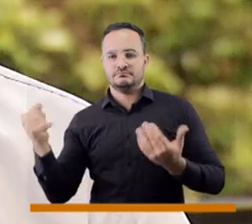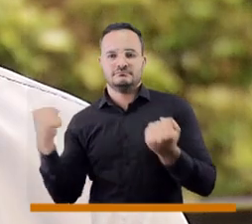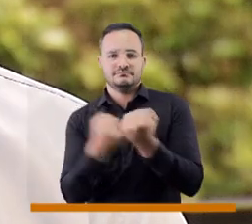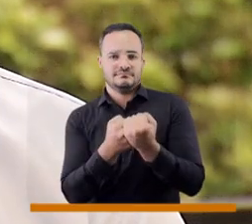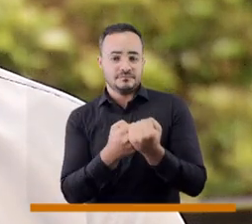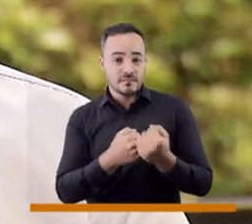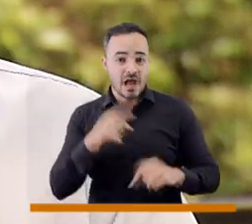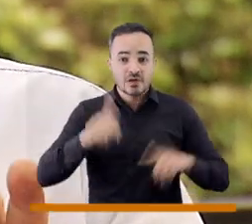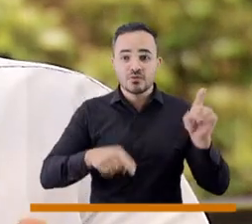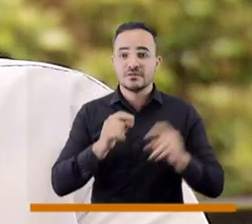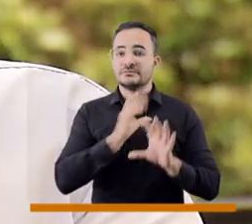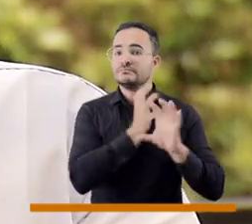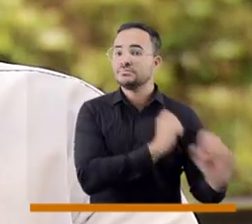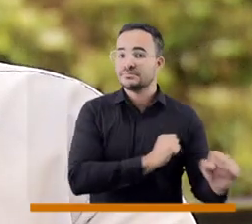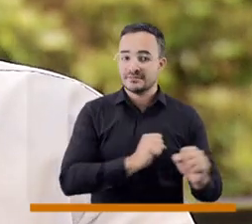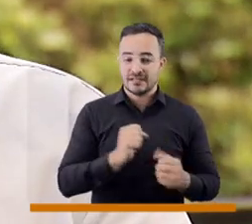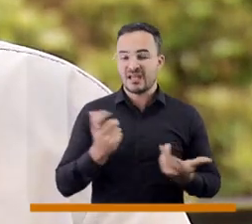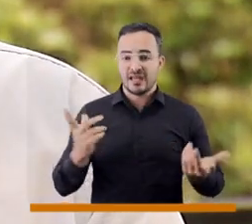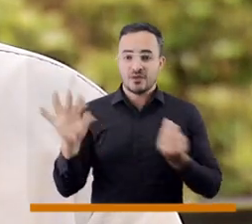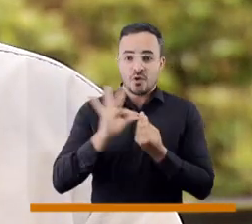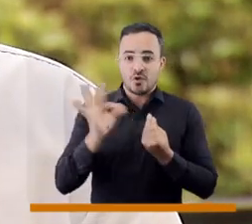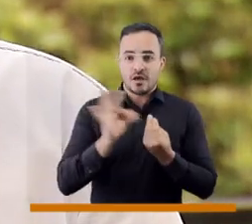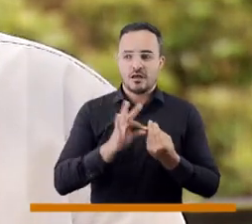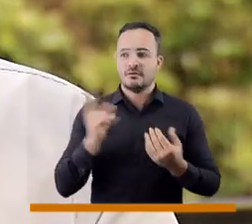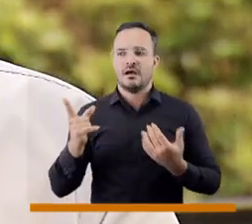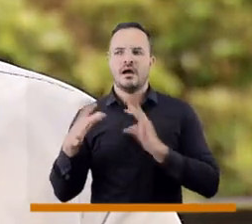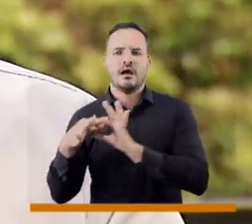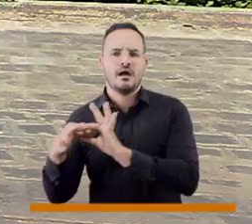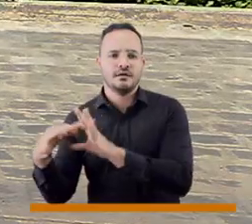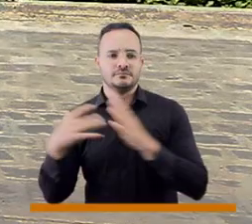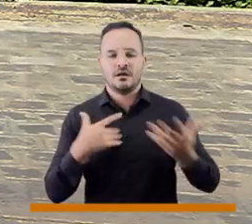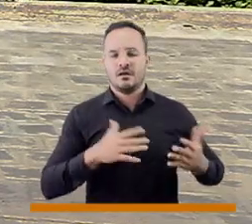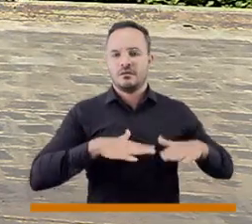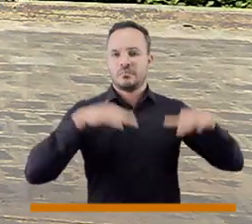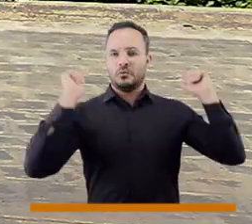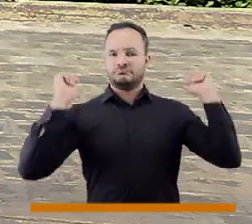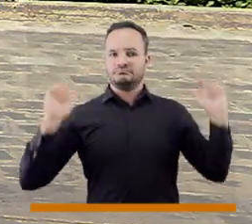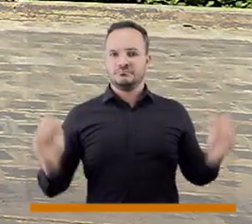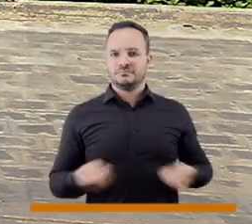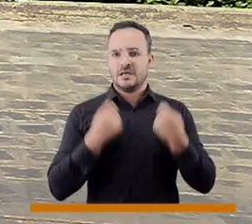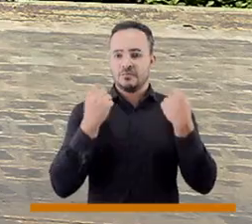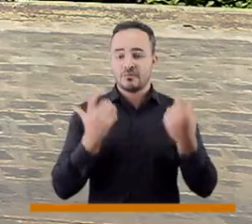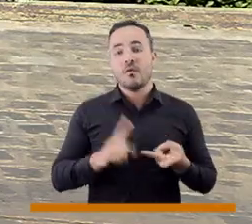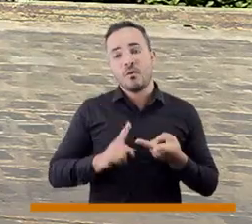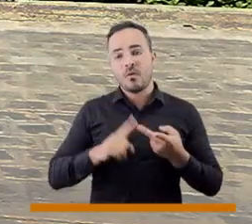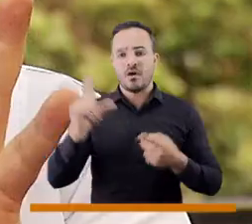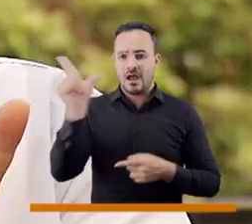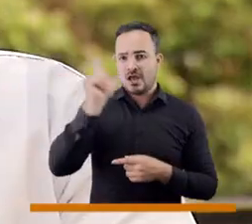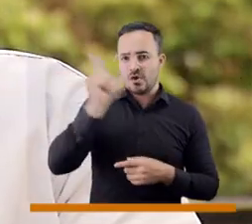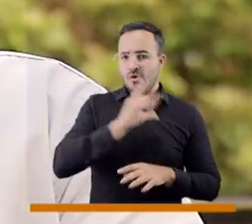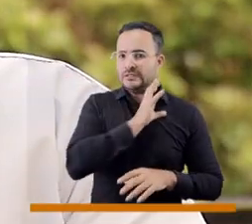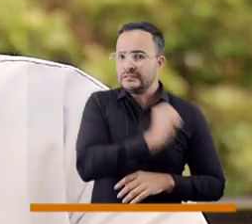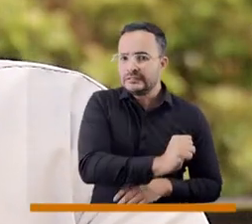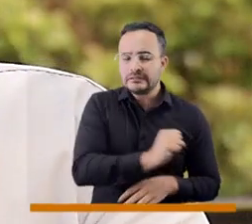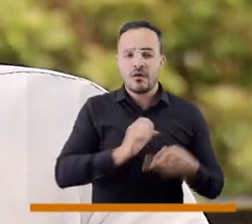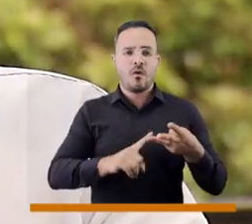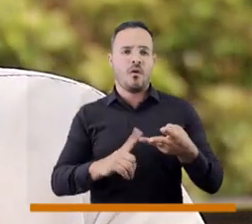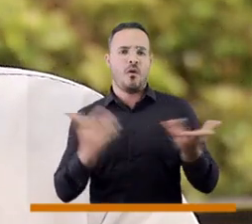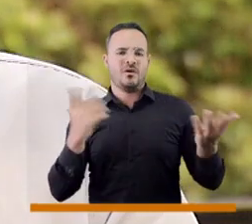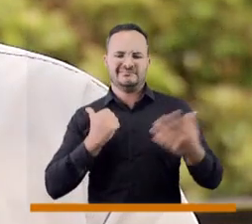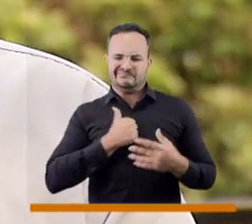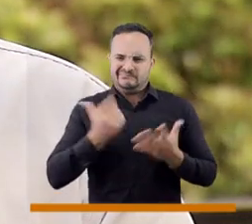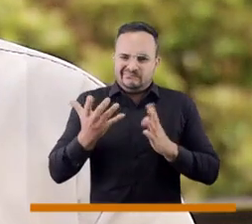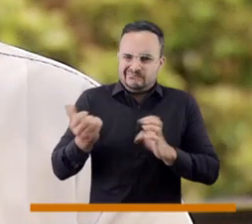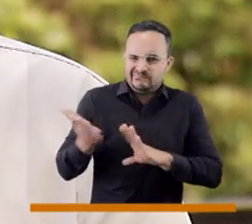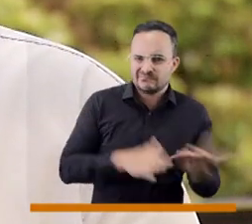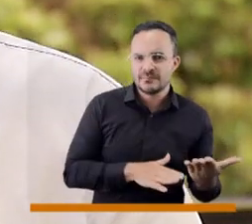en lo espiritual. Personas en drogadicción salen de la drogadicción. Personas en el alcoholismo, personas que quieren